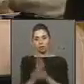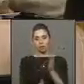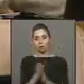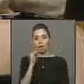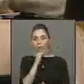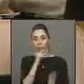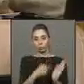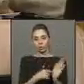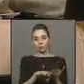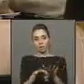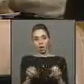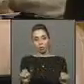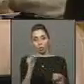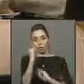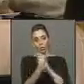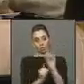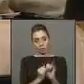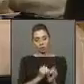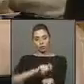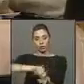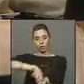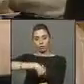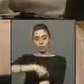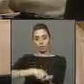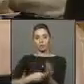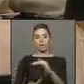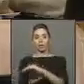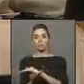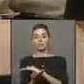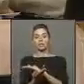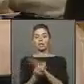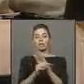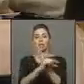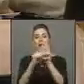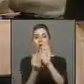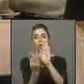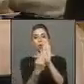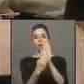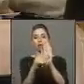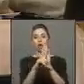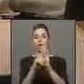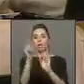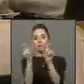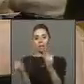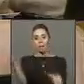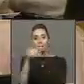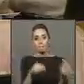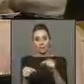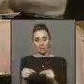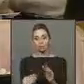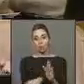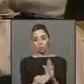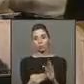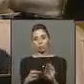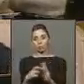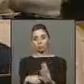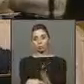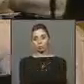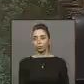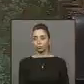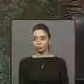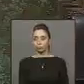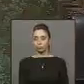solo en el tratado sino también en la firma de una indicación sustitutiva para esta ley de migraciones. Por eso estamos tratando de apoyar este proyecto.